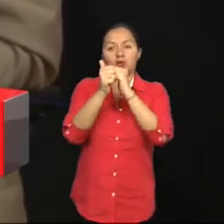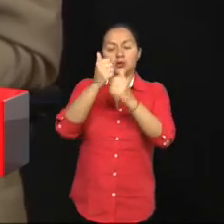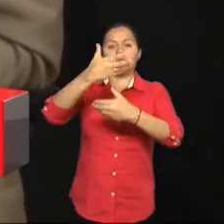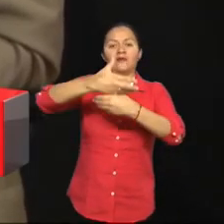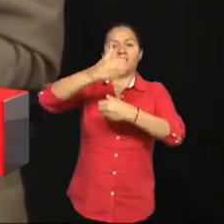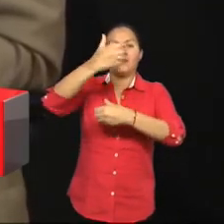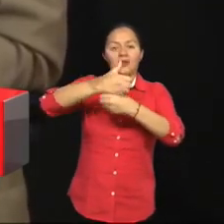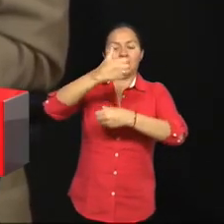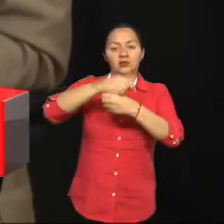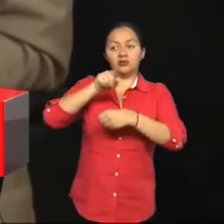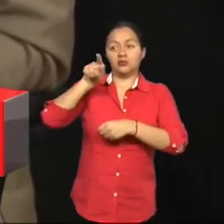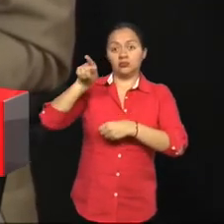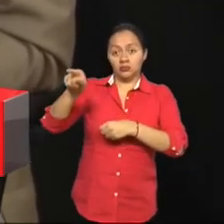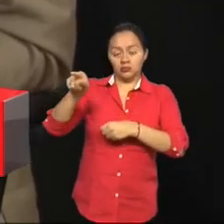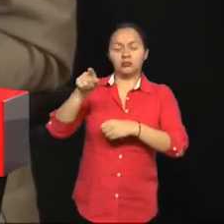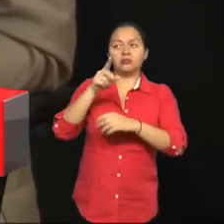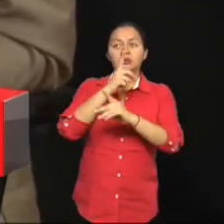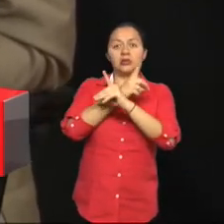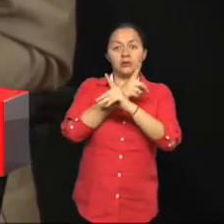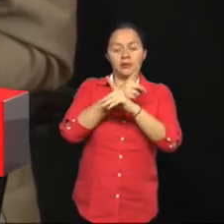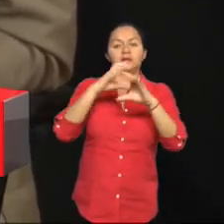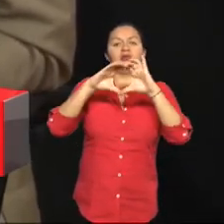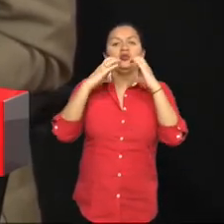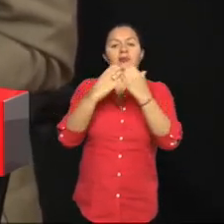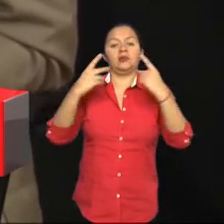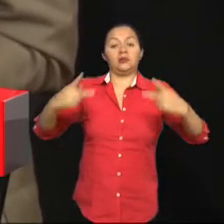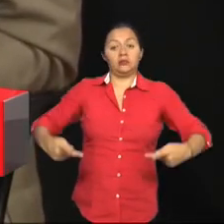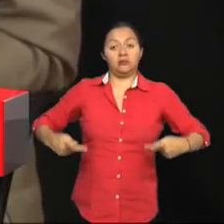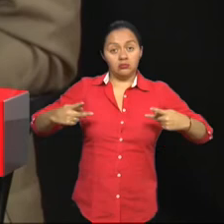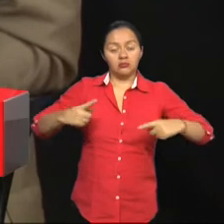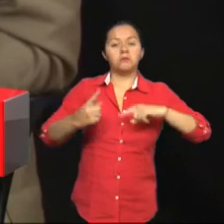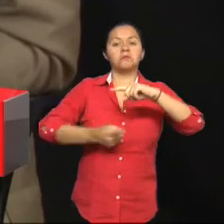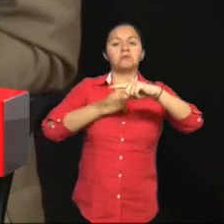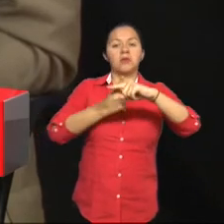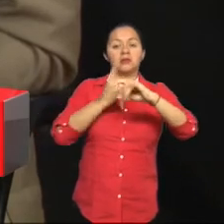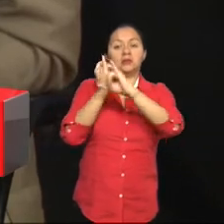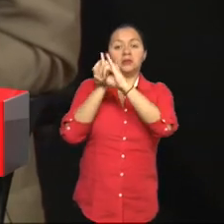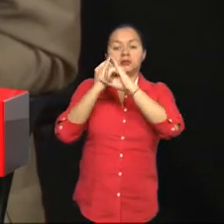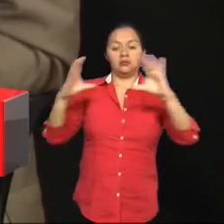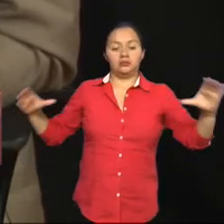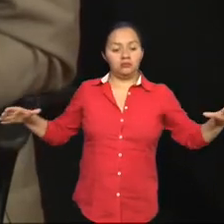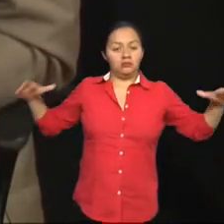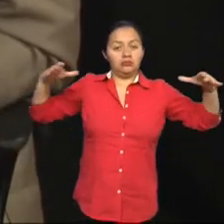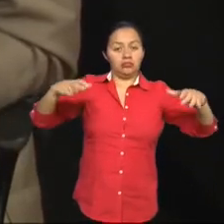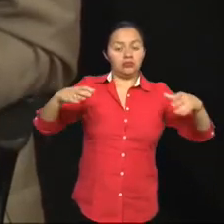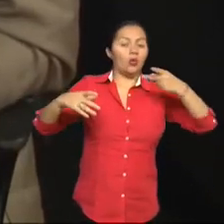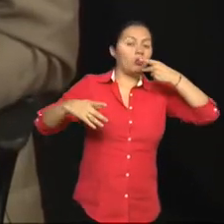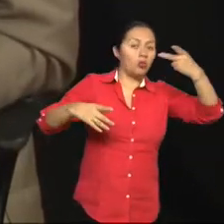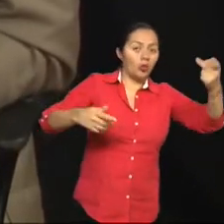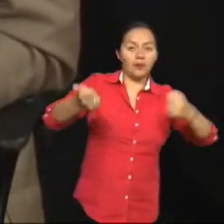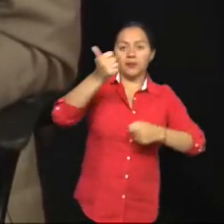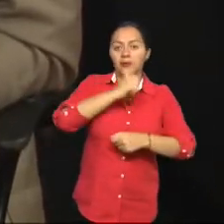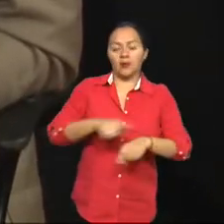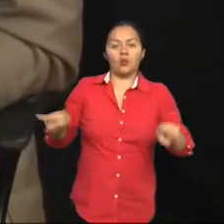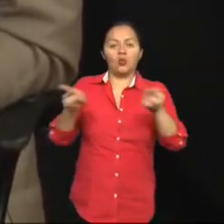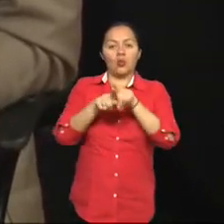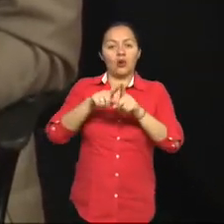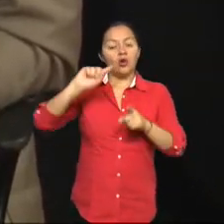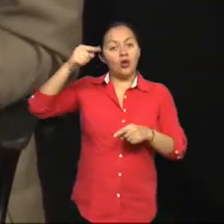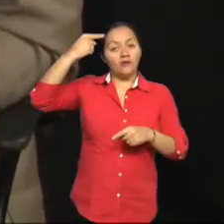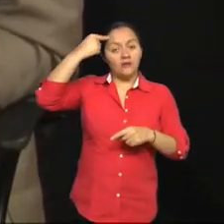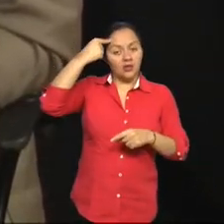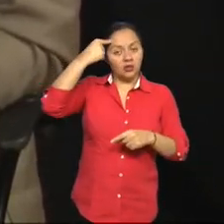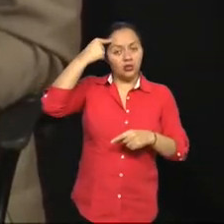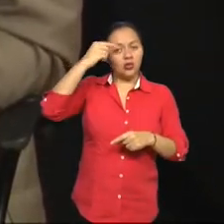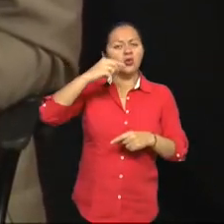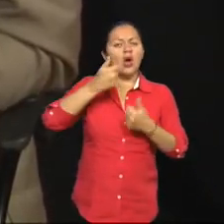Ecuatorianas por Discapacidad, Comité Paralímpico y demás instituciones públicas y privadas, y en especial los gobiernos autónomos descentralizados,